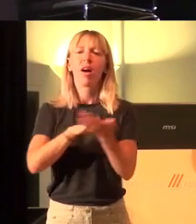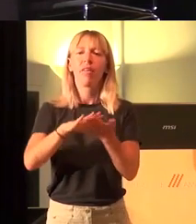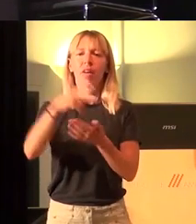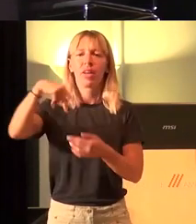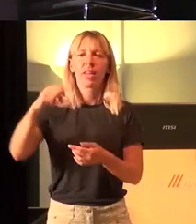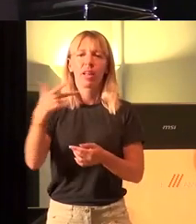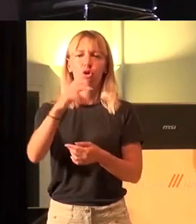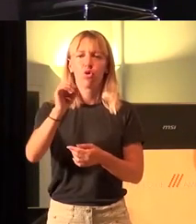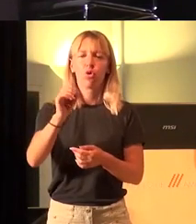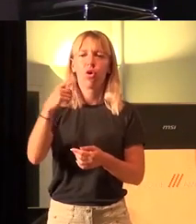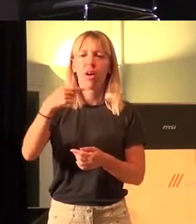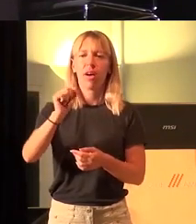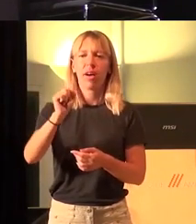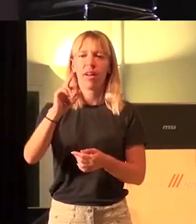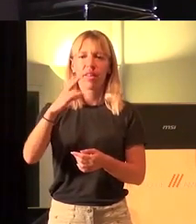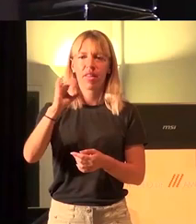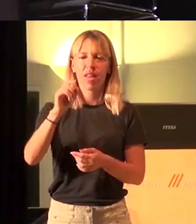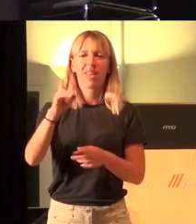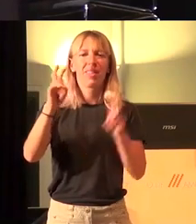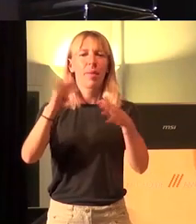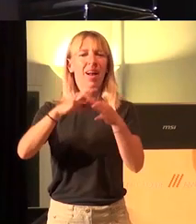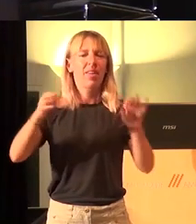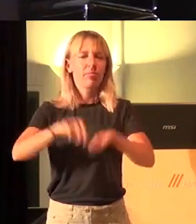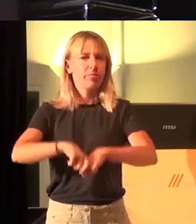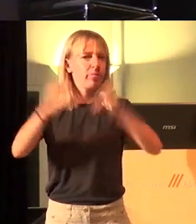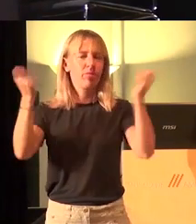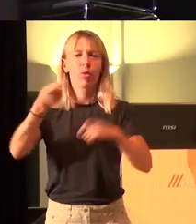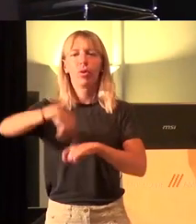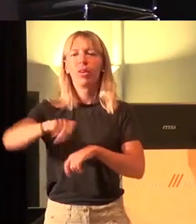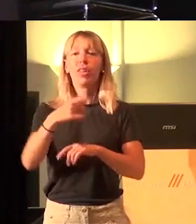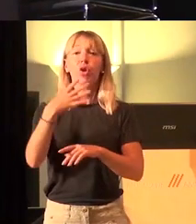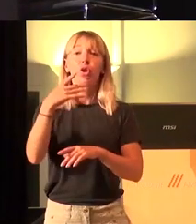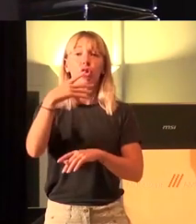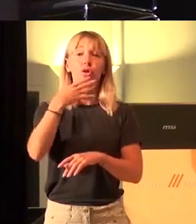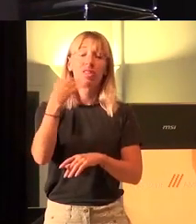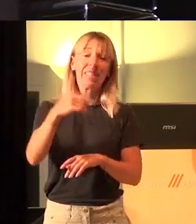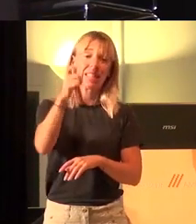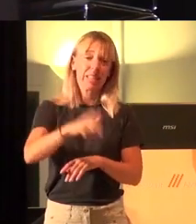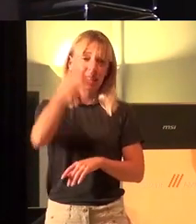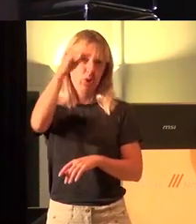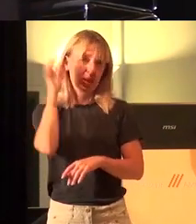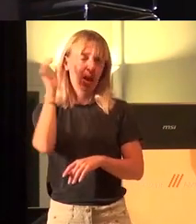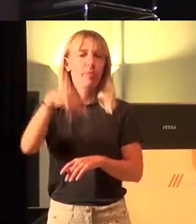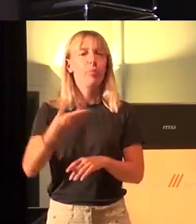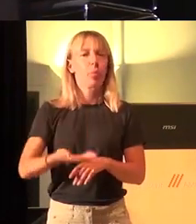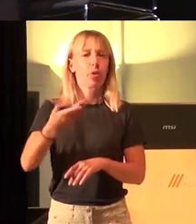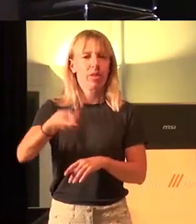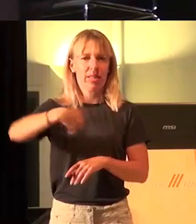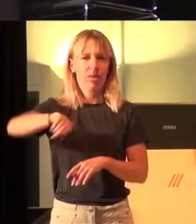Vega de romper cadenas. Para nuestros chicos y nuestras chicas también es muy importante todo esto,